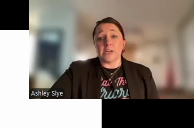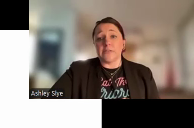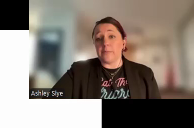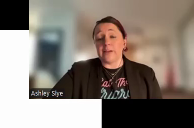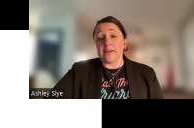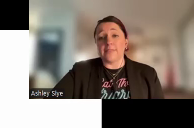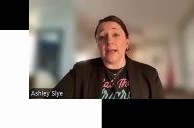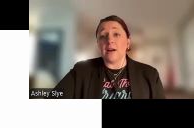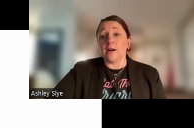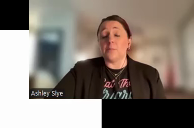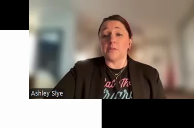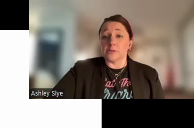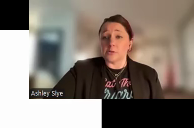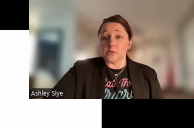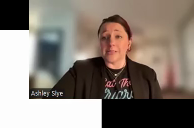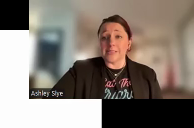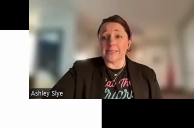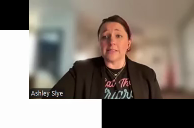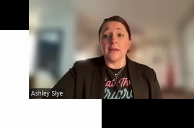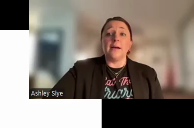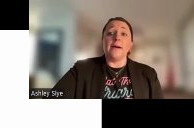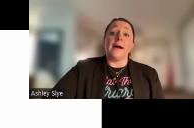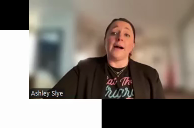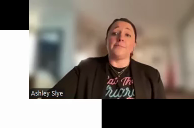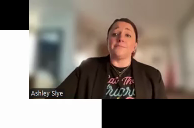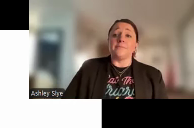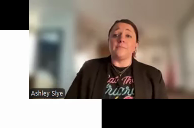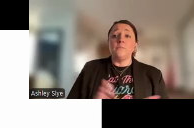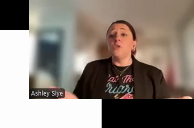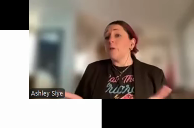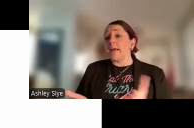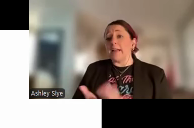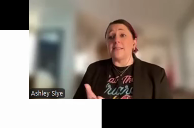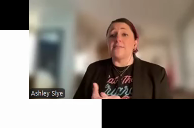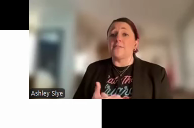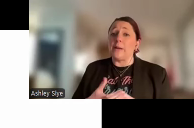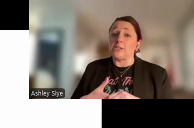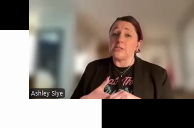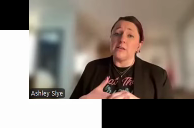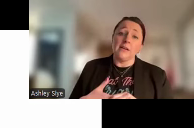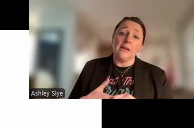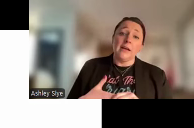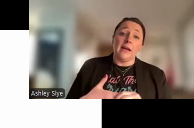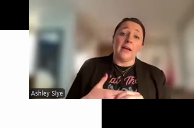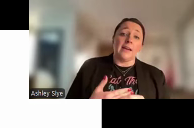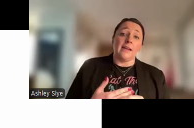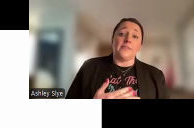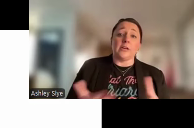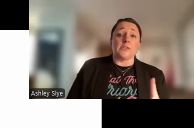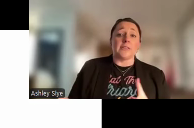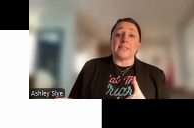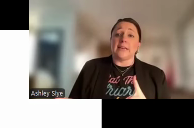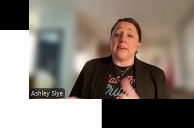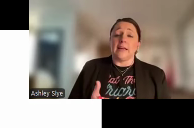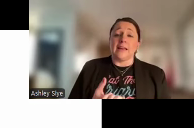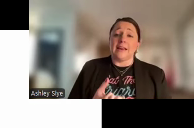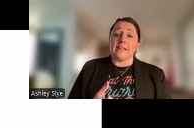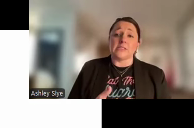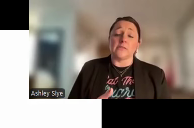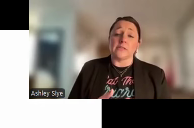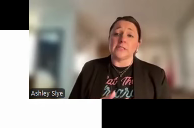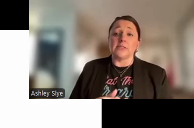como cómo hacerte el Papa Nicolau una vez al año y análisis contra VIH y